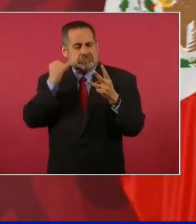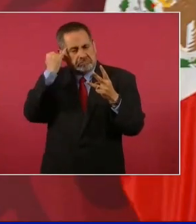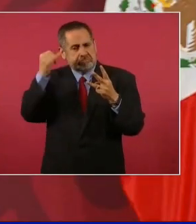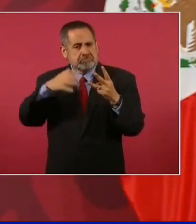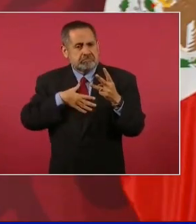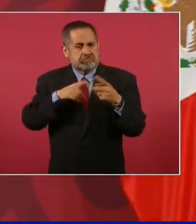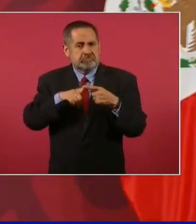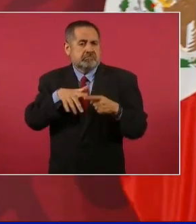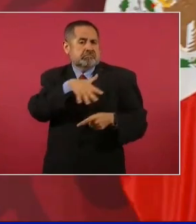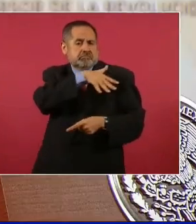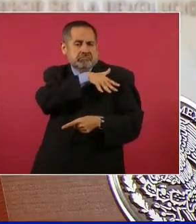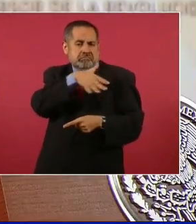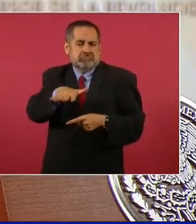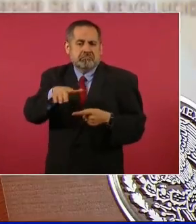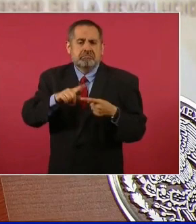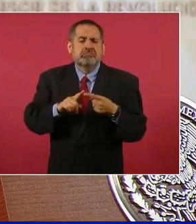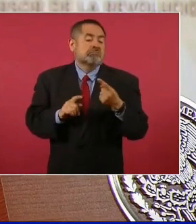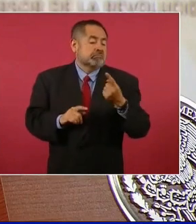un general.